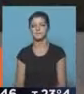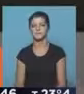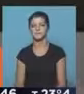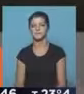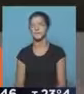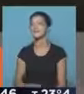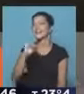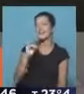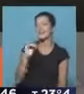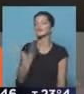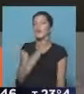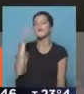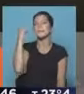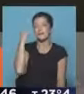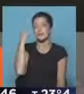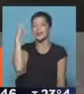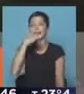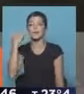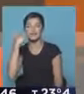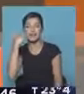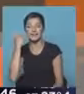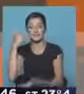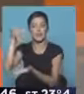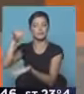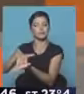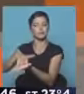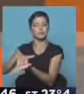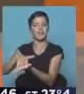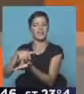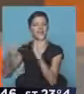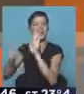que hitler inicio sabía cuál era el teléfono de la legal y técnica